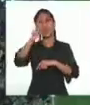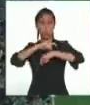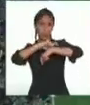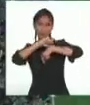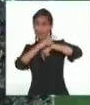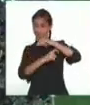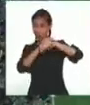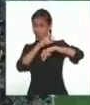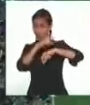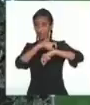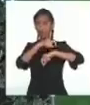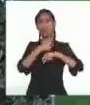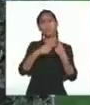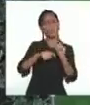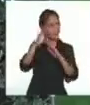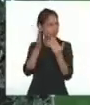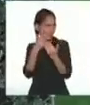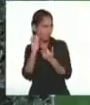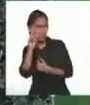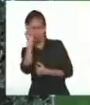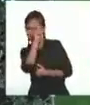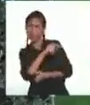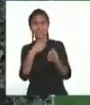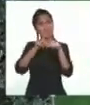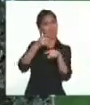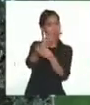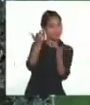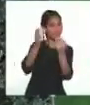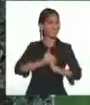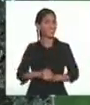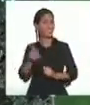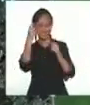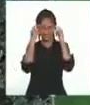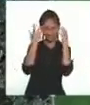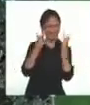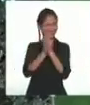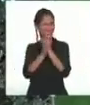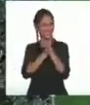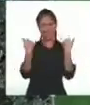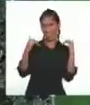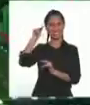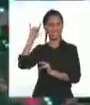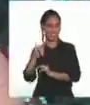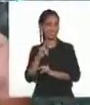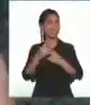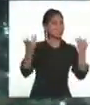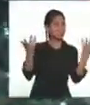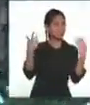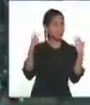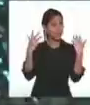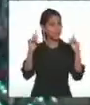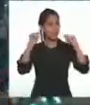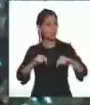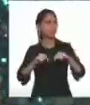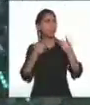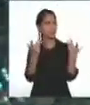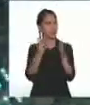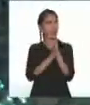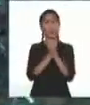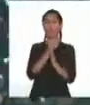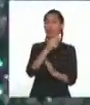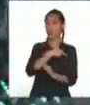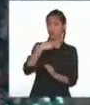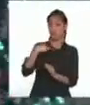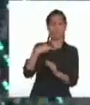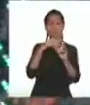Todo esto se puede hacer de manera más simple o más compleja. Eso dependerá de ustedes, las creadoras y los creadores del juego. Dejamos esta aventura en el momento en que